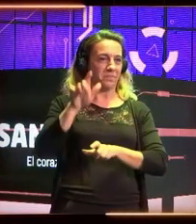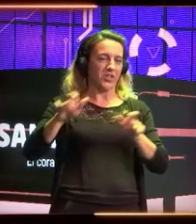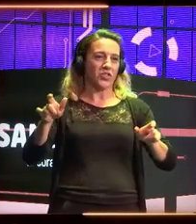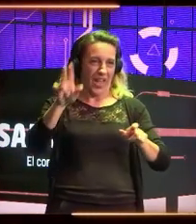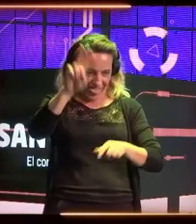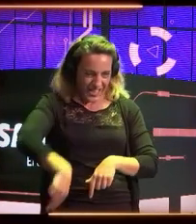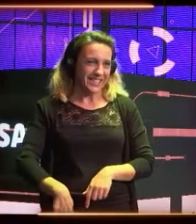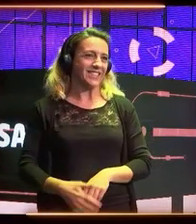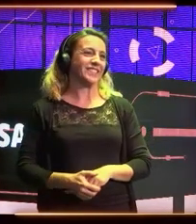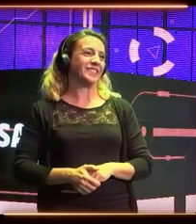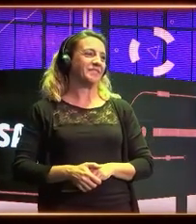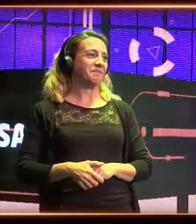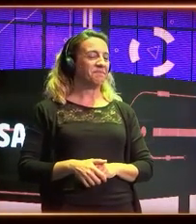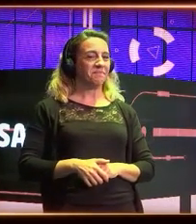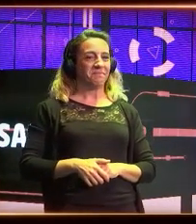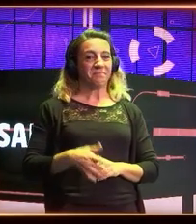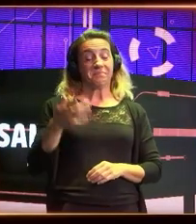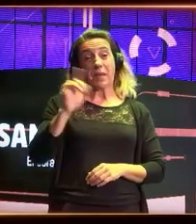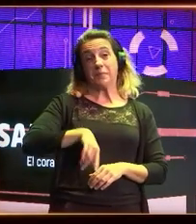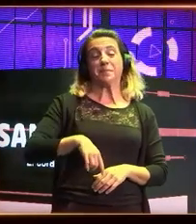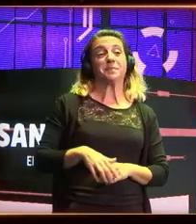personas Sí bueno